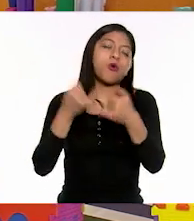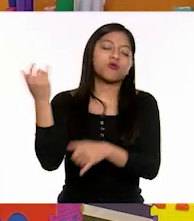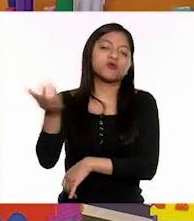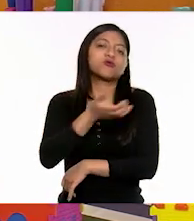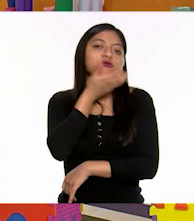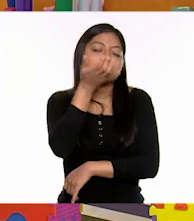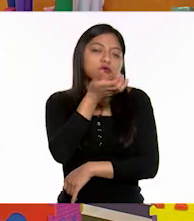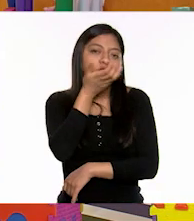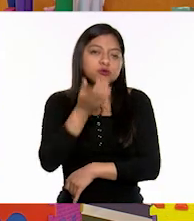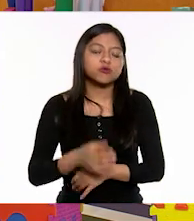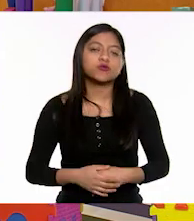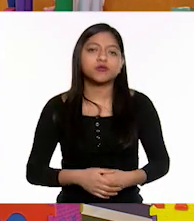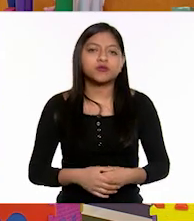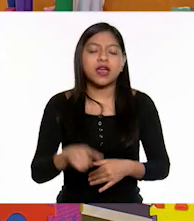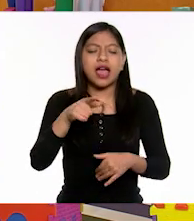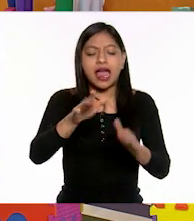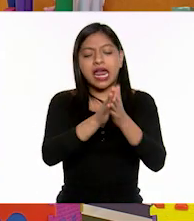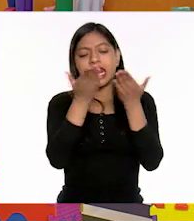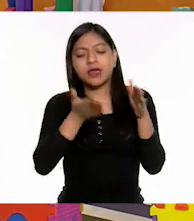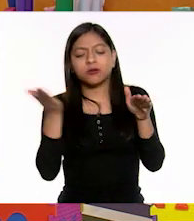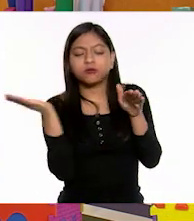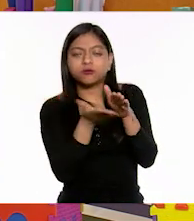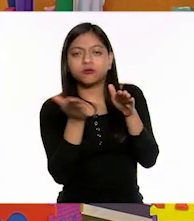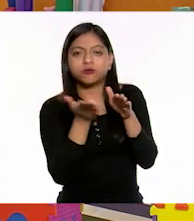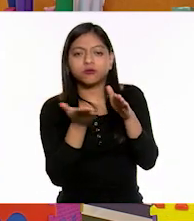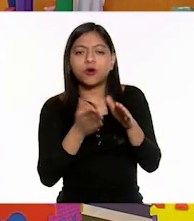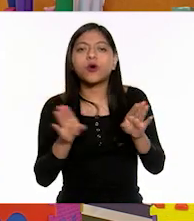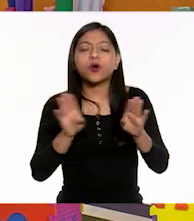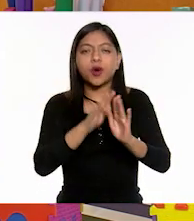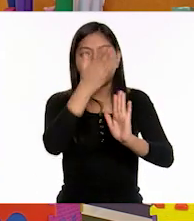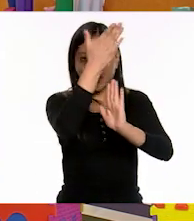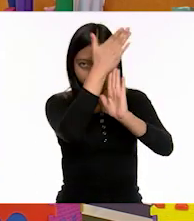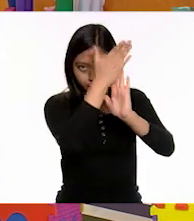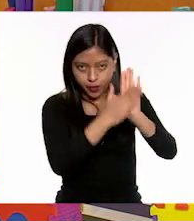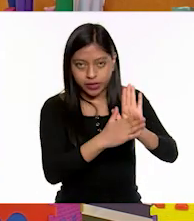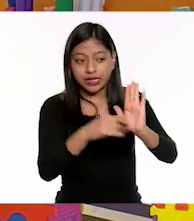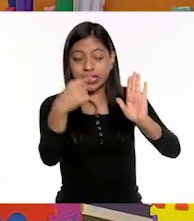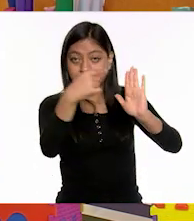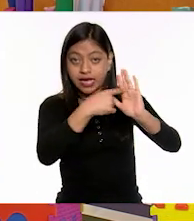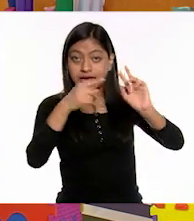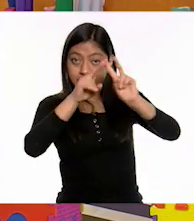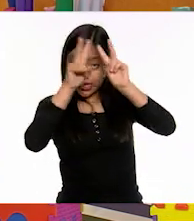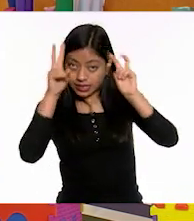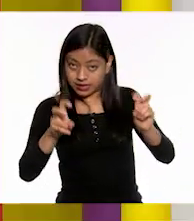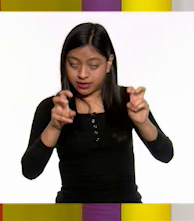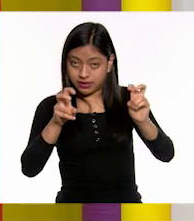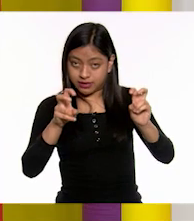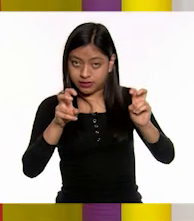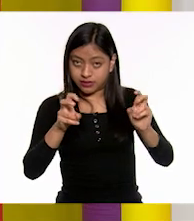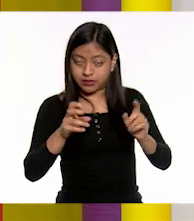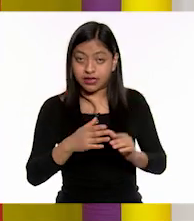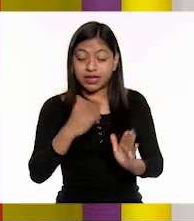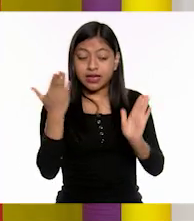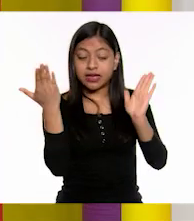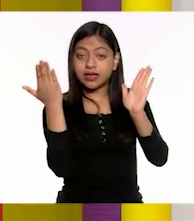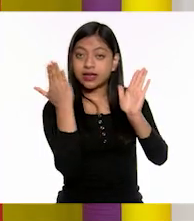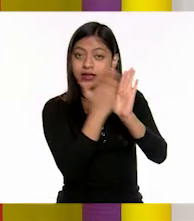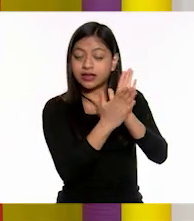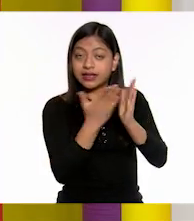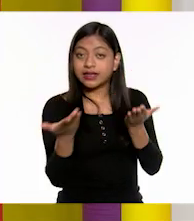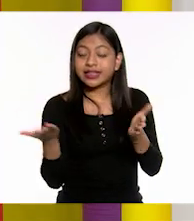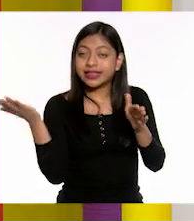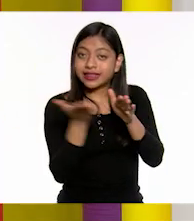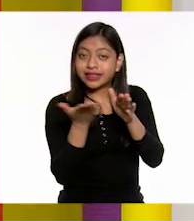tener esa antología ya dijimos que portada con su título con su título por dentro debe de estar el